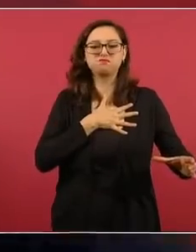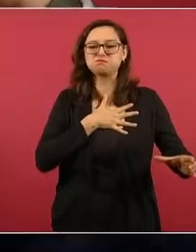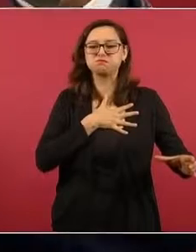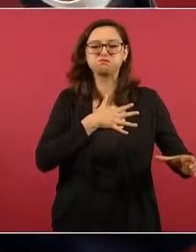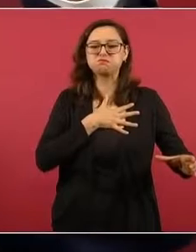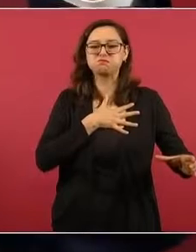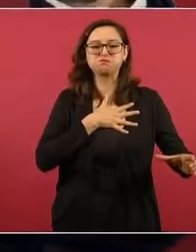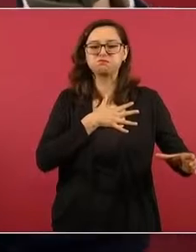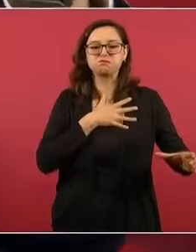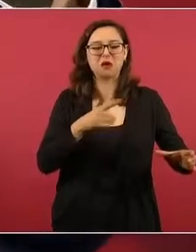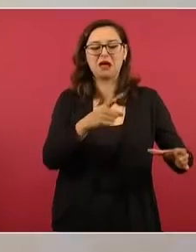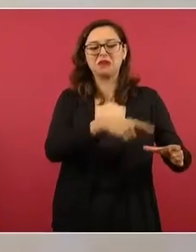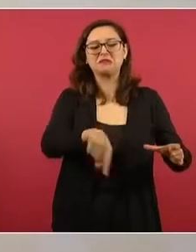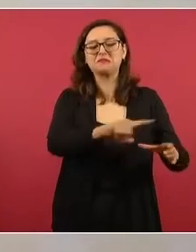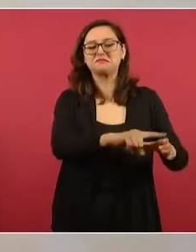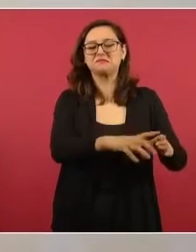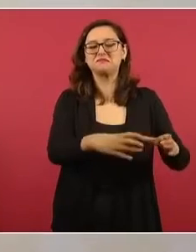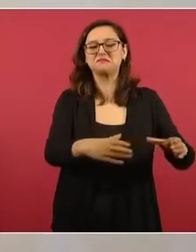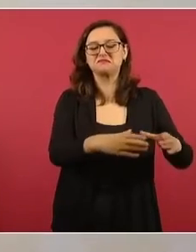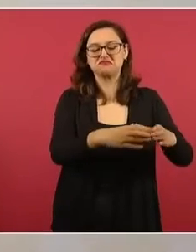Se sienten superiores.